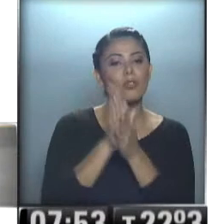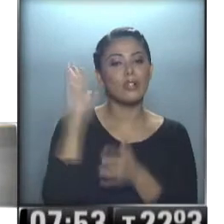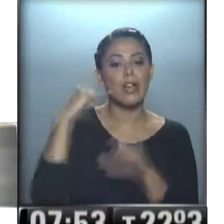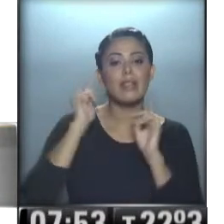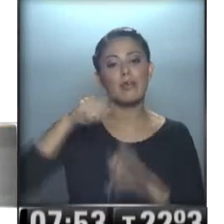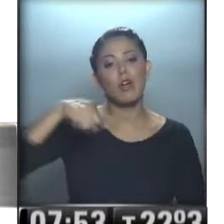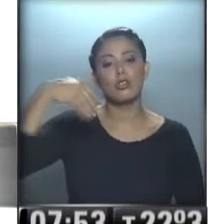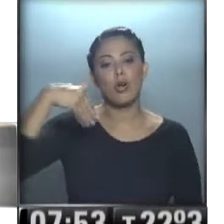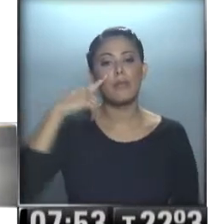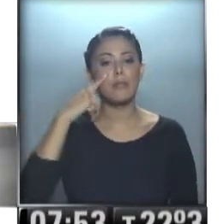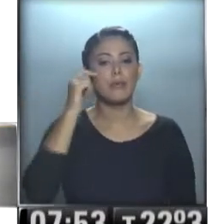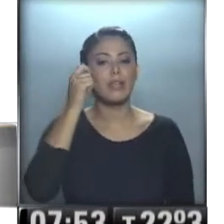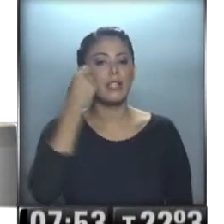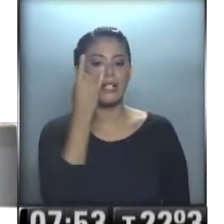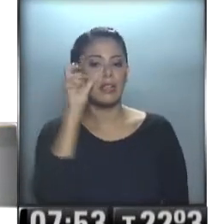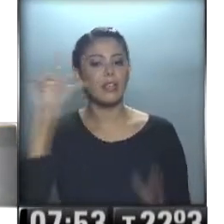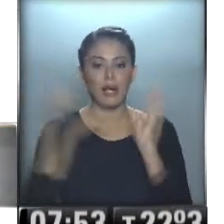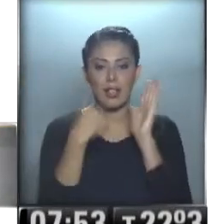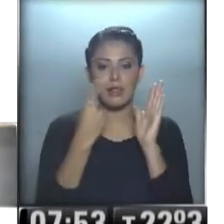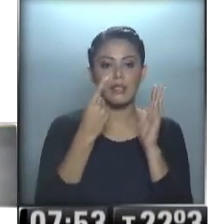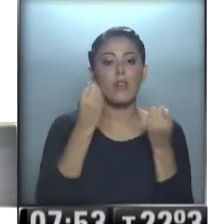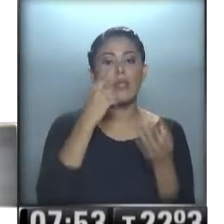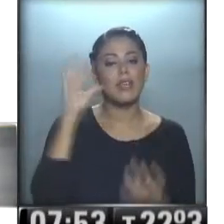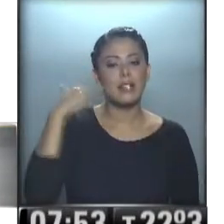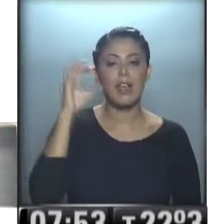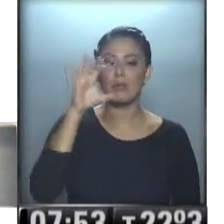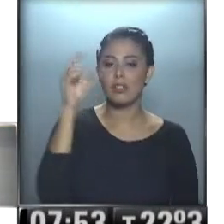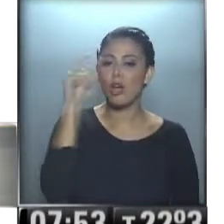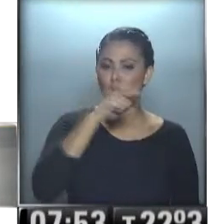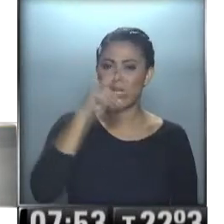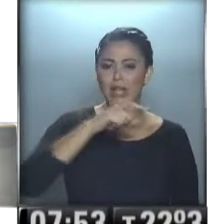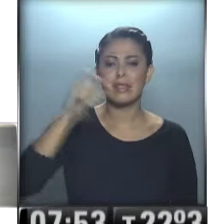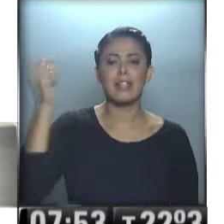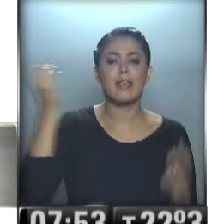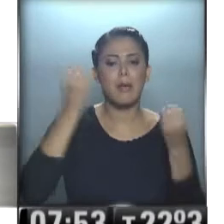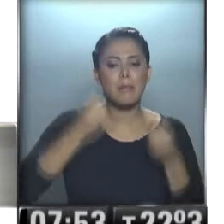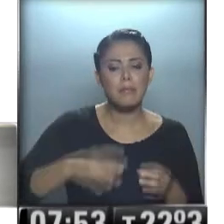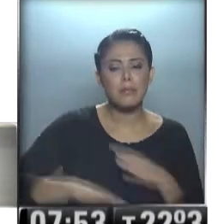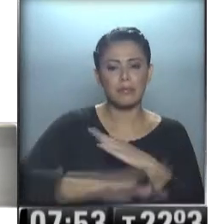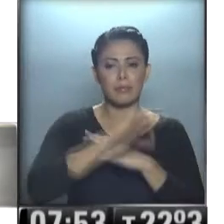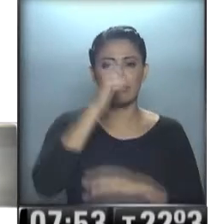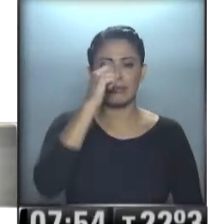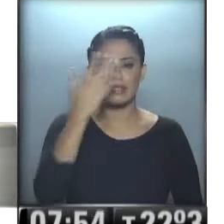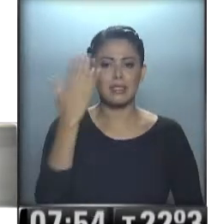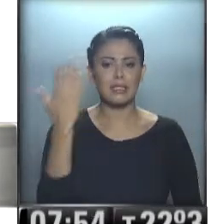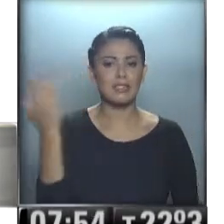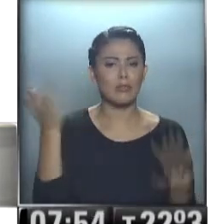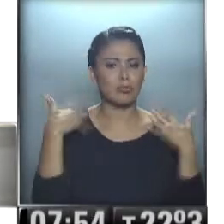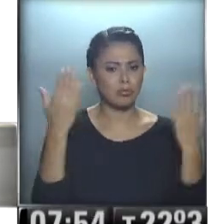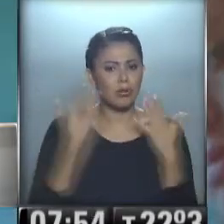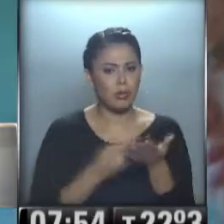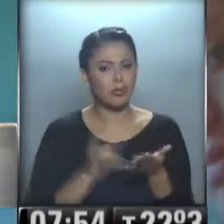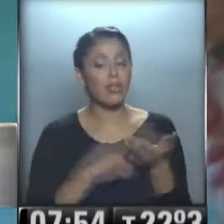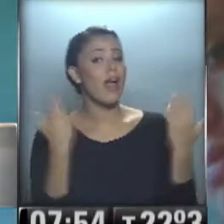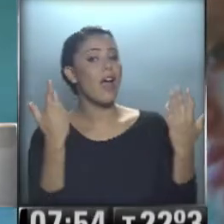Miguel Jiménez. Buen día, Nadia, en Corrientes amanecimos con 25 grados, vuelve el calor a Corrientes. Jiménez, querido, Miguel,